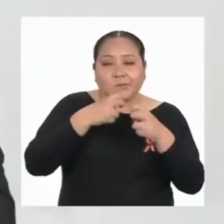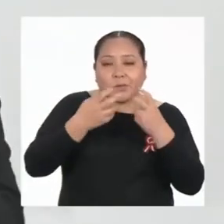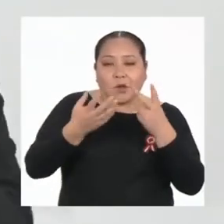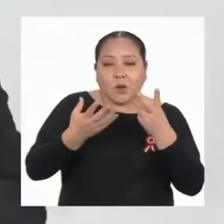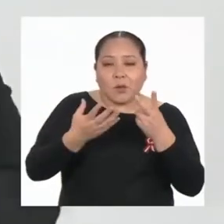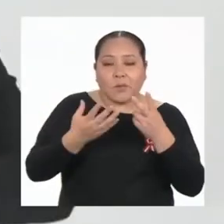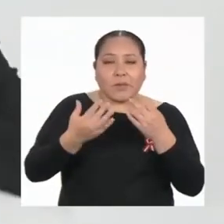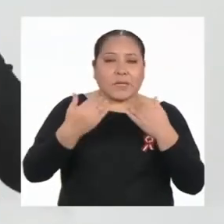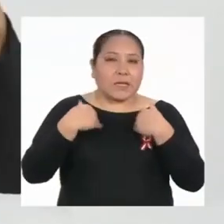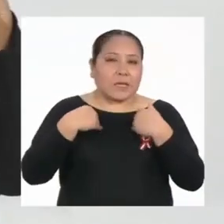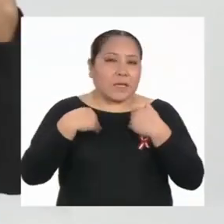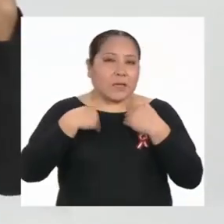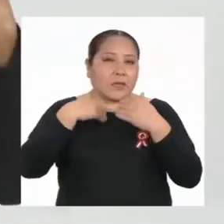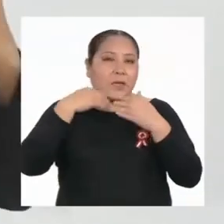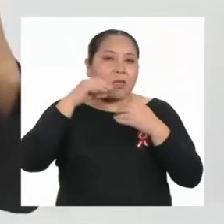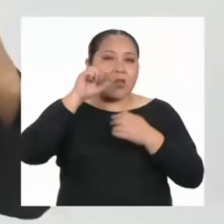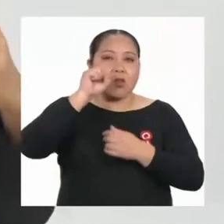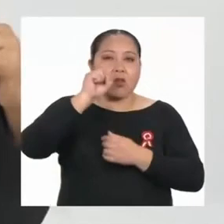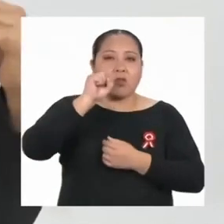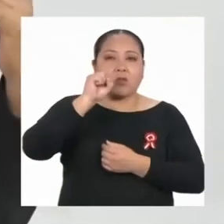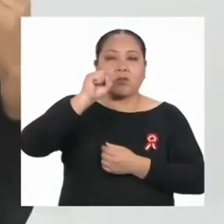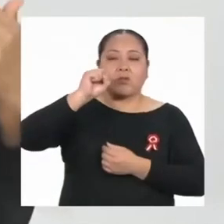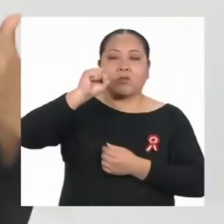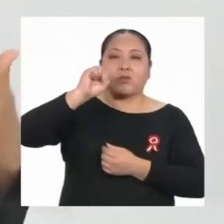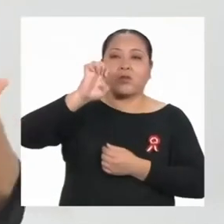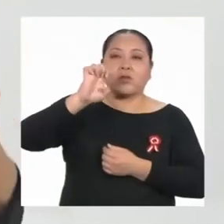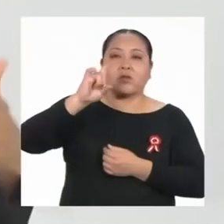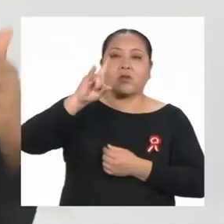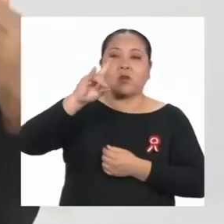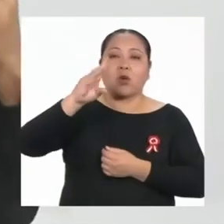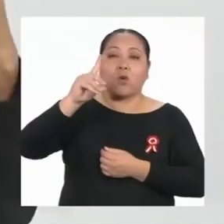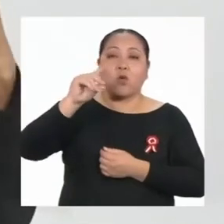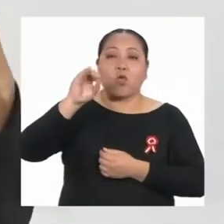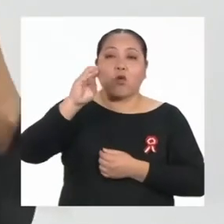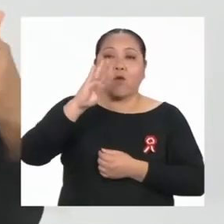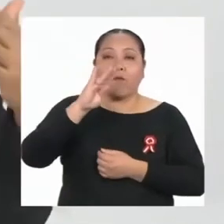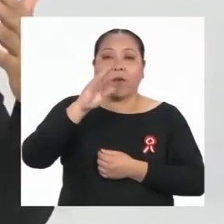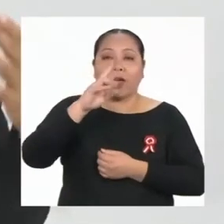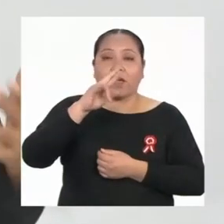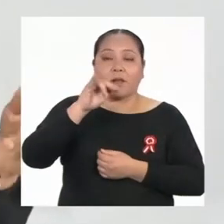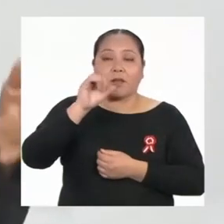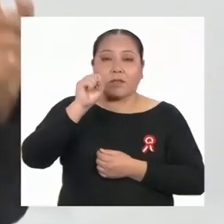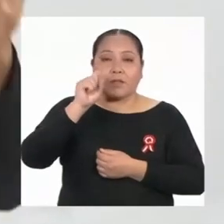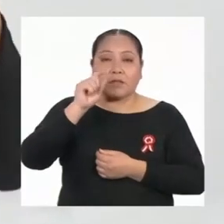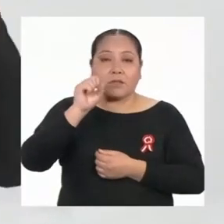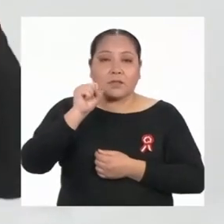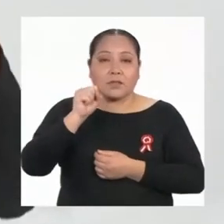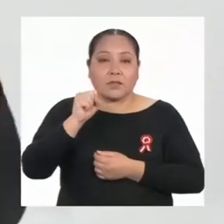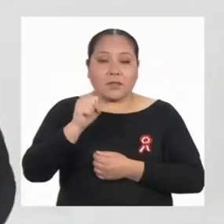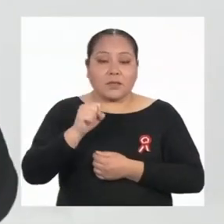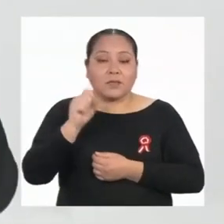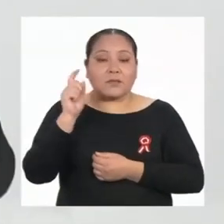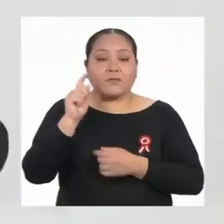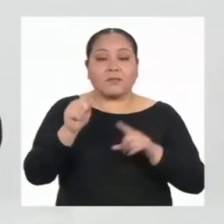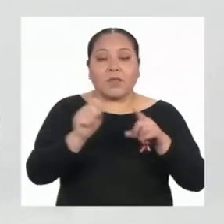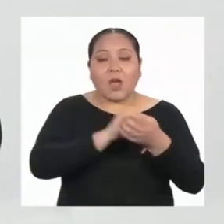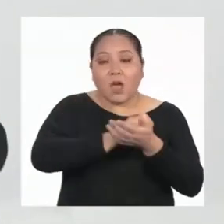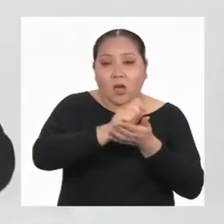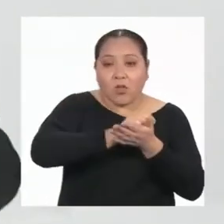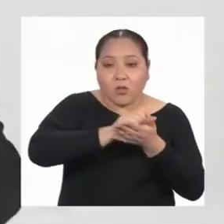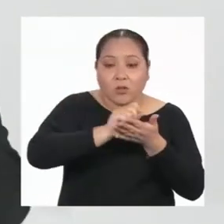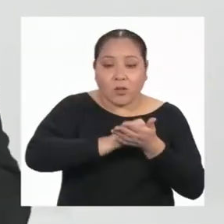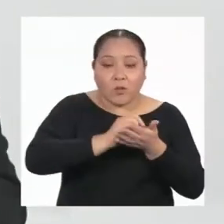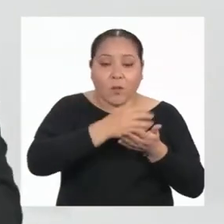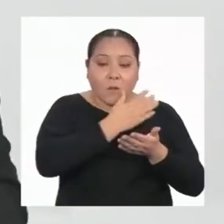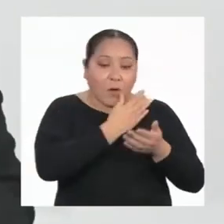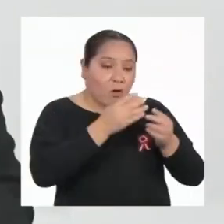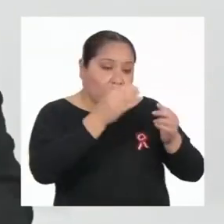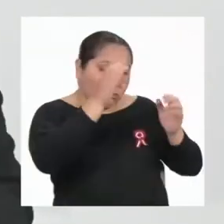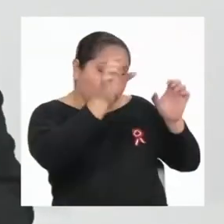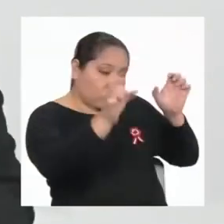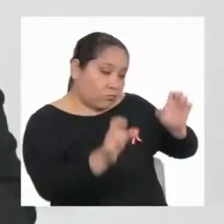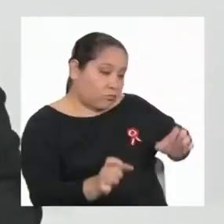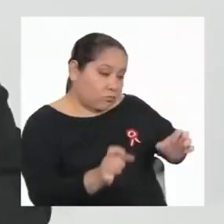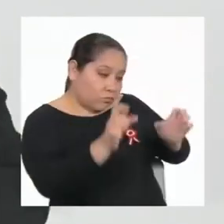pseudo-barristas. Y mejor aún si anotamos algunas ideas en los márgenes del texto.